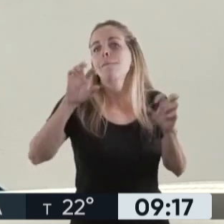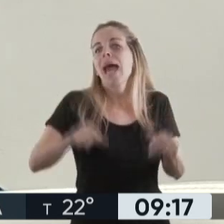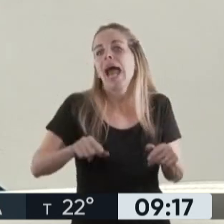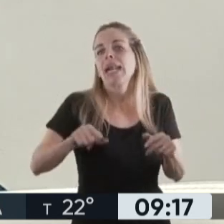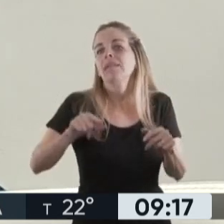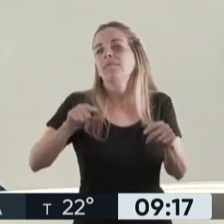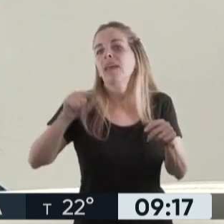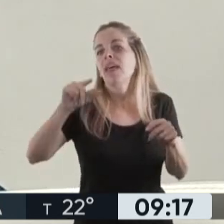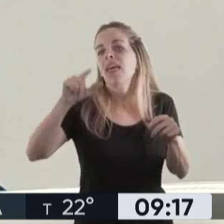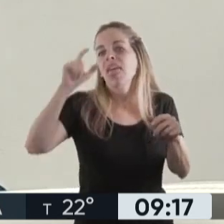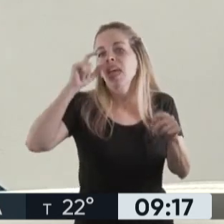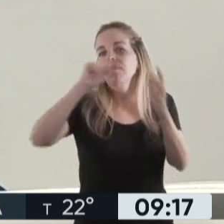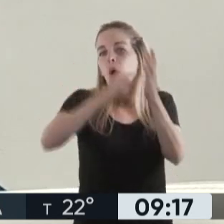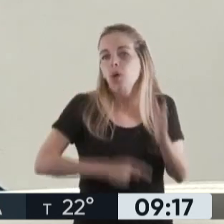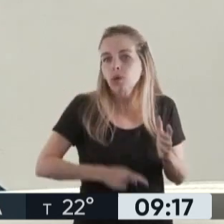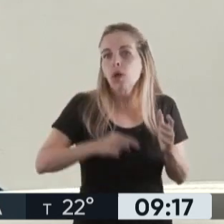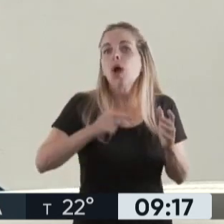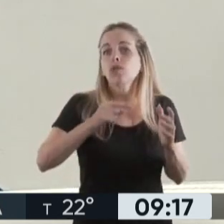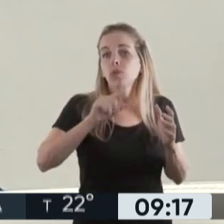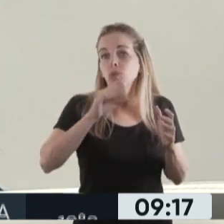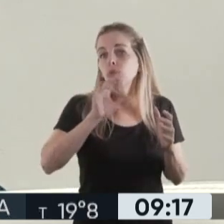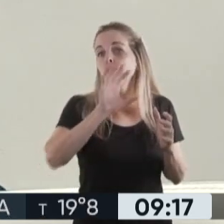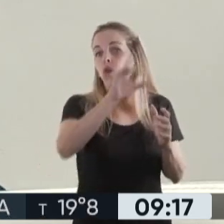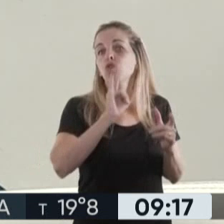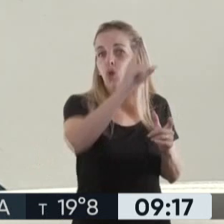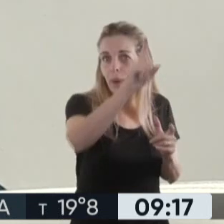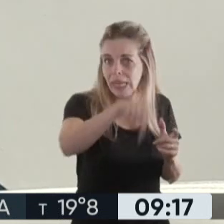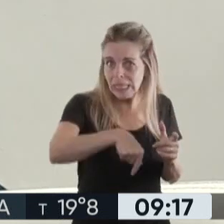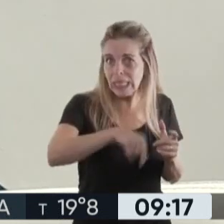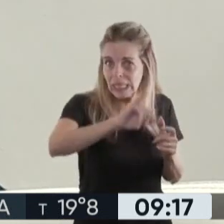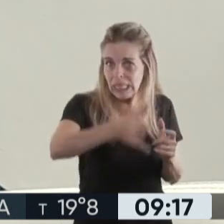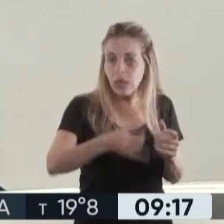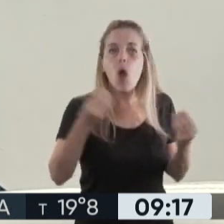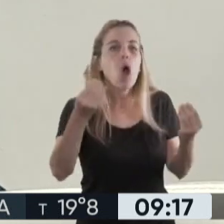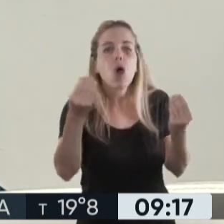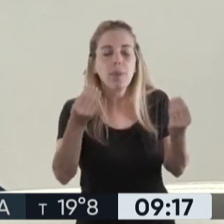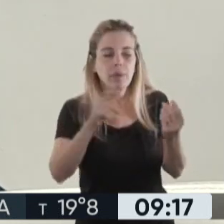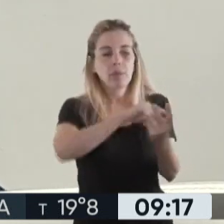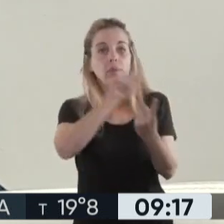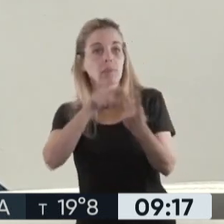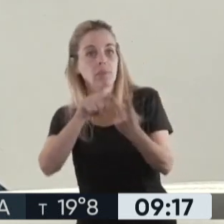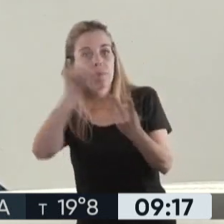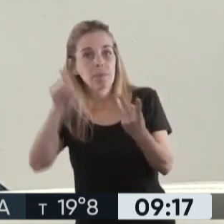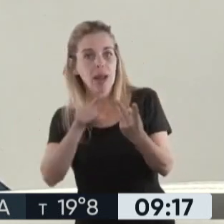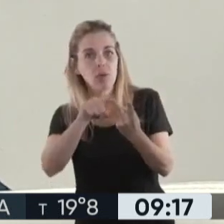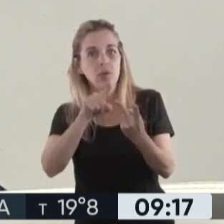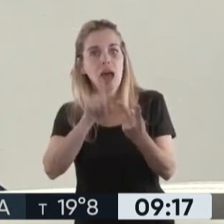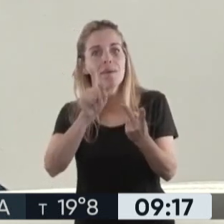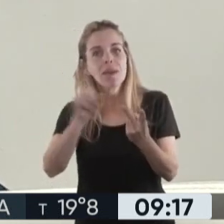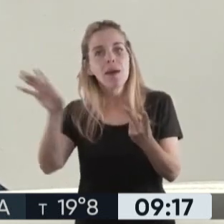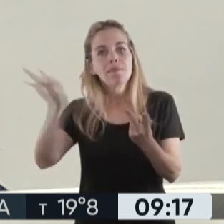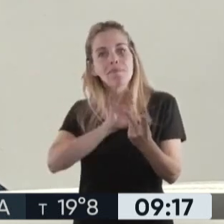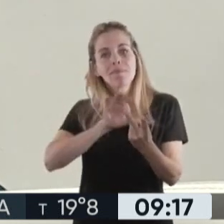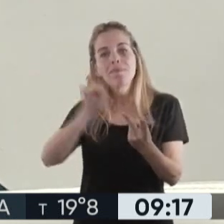puntos, etcétera. Si va a ser mañana efectivamente en Tucumán y en todo caso, ¿cuál es la forma que va a tener? Por otro lado, retomando la pregunta